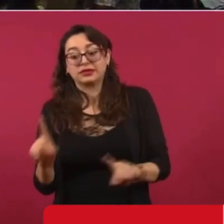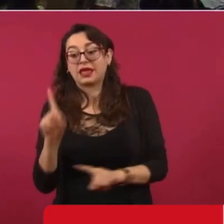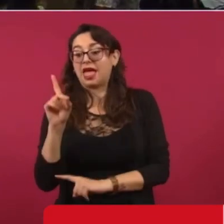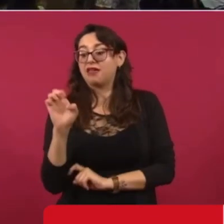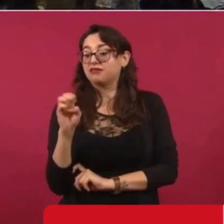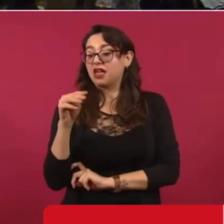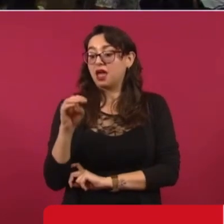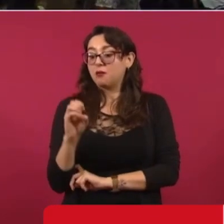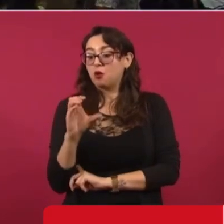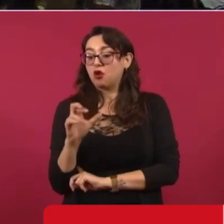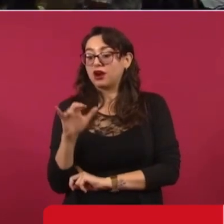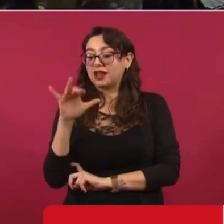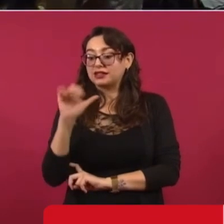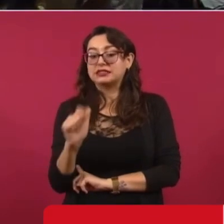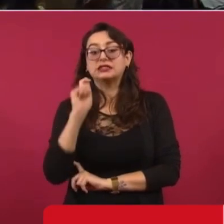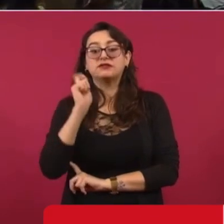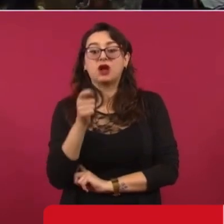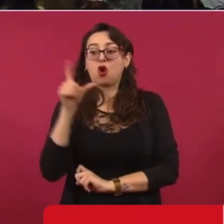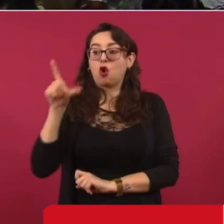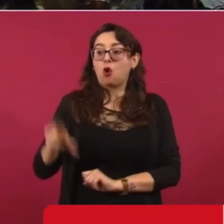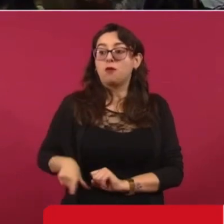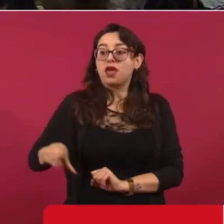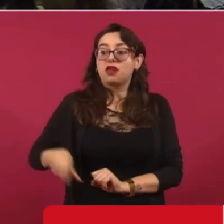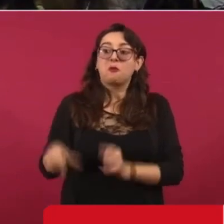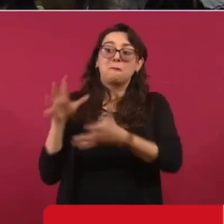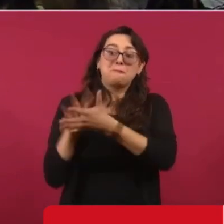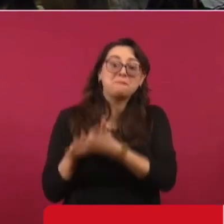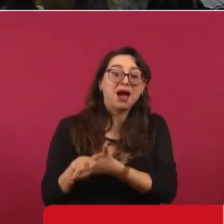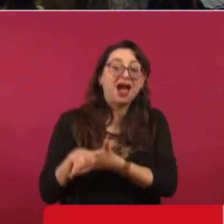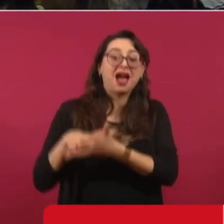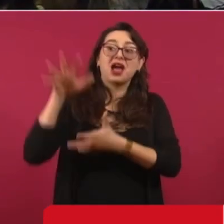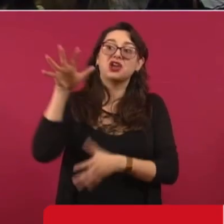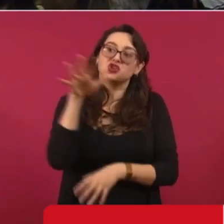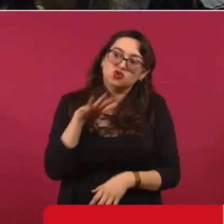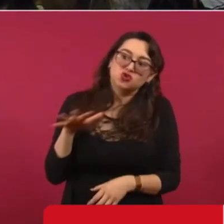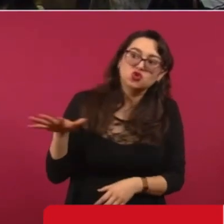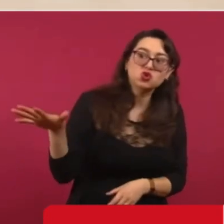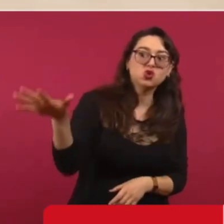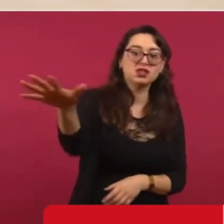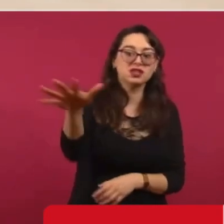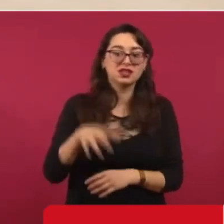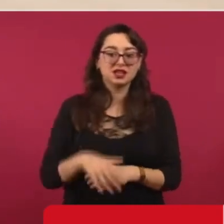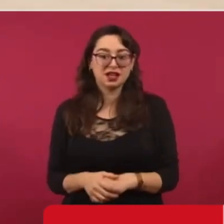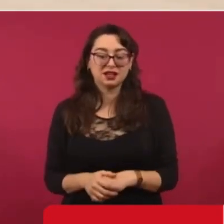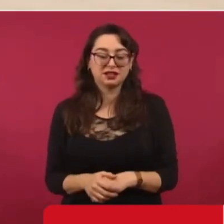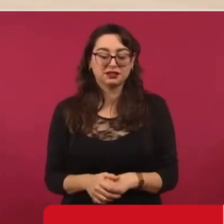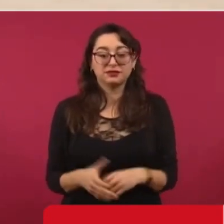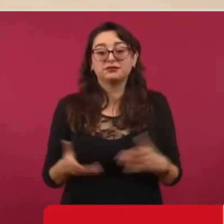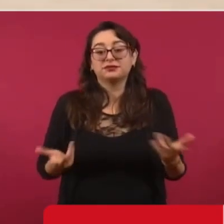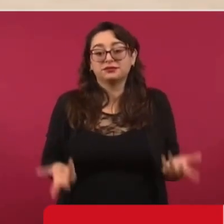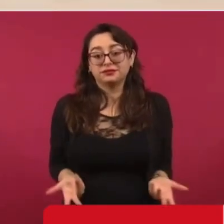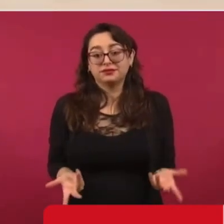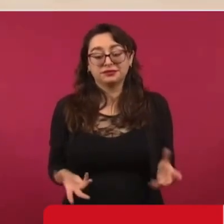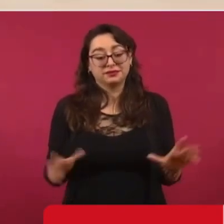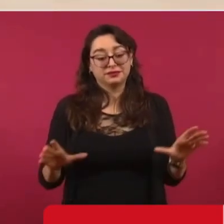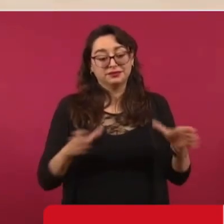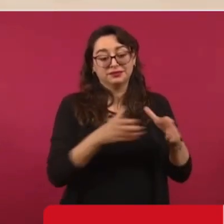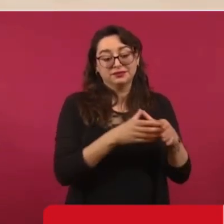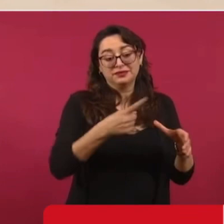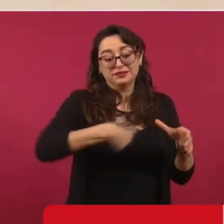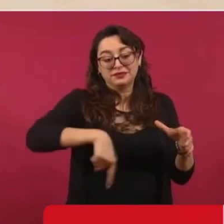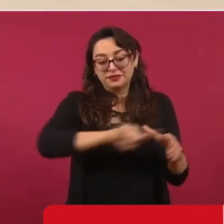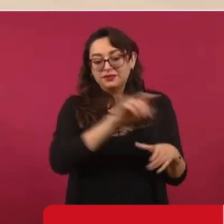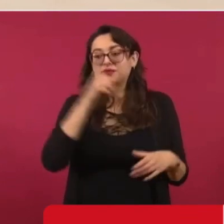Ellos quisieran, nuestros adversarios, que se mantuviese el mismo régimen de corrupción,